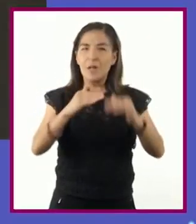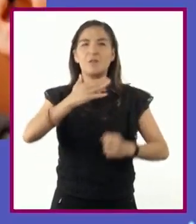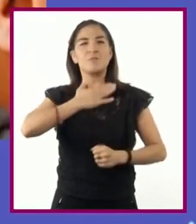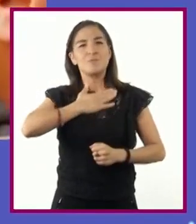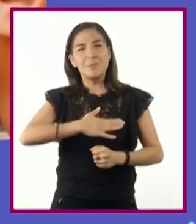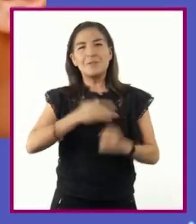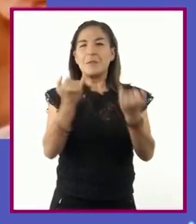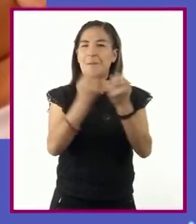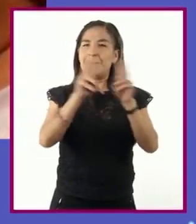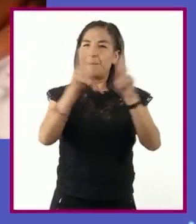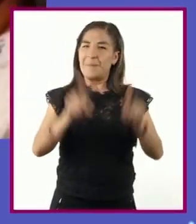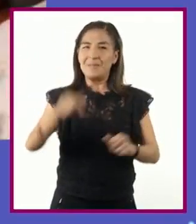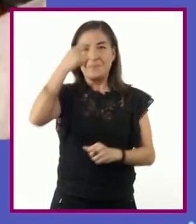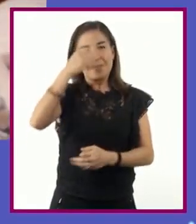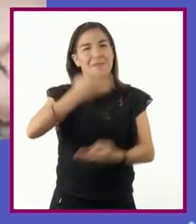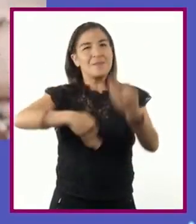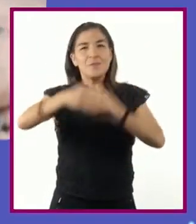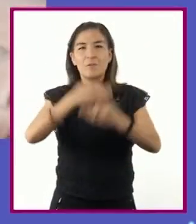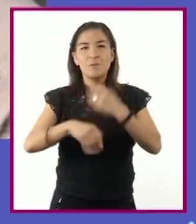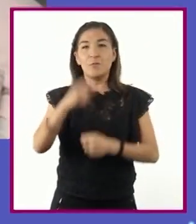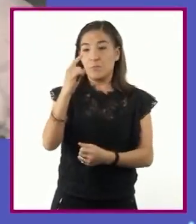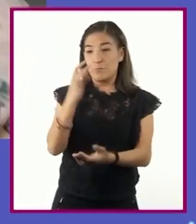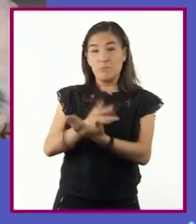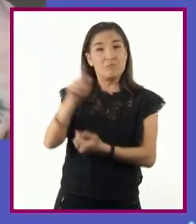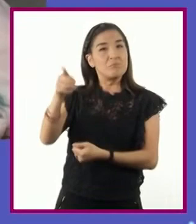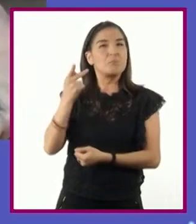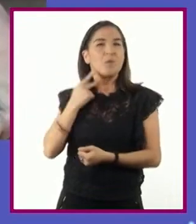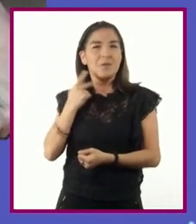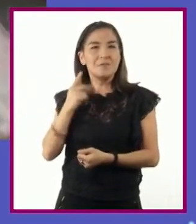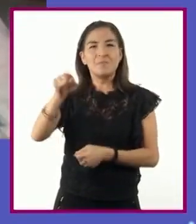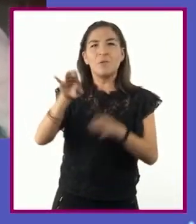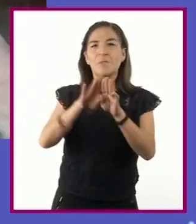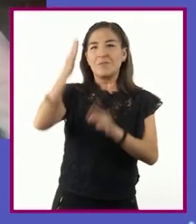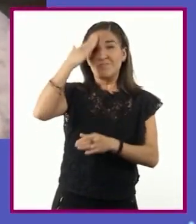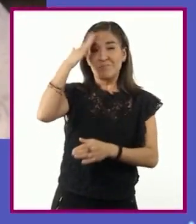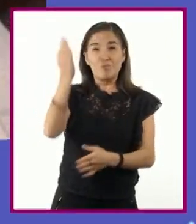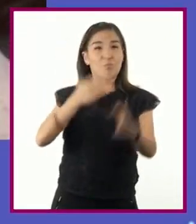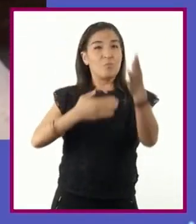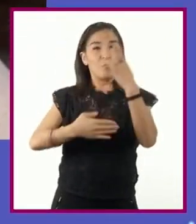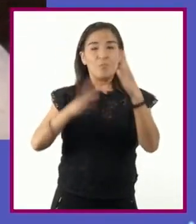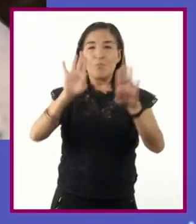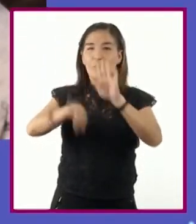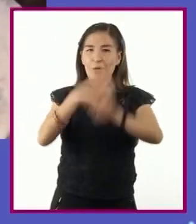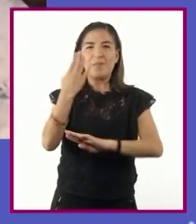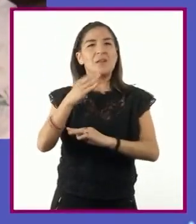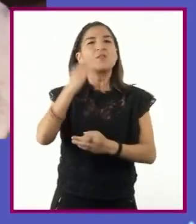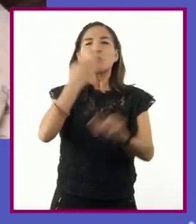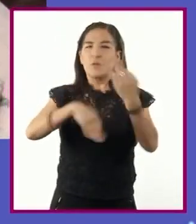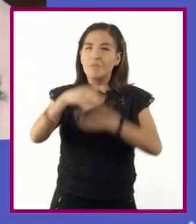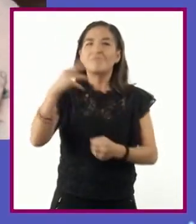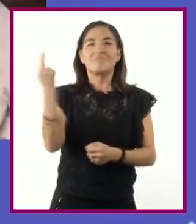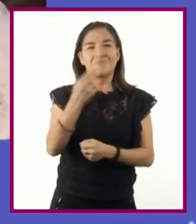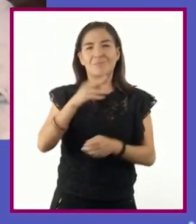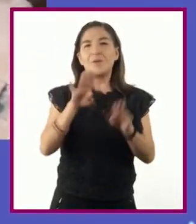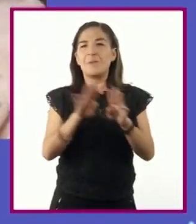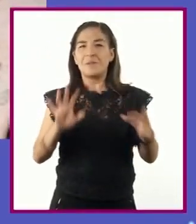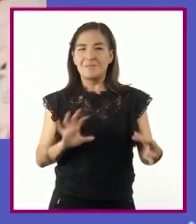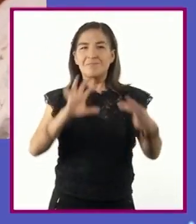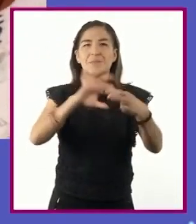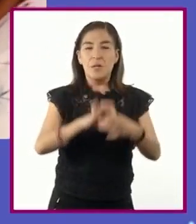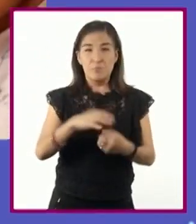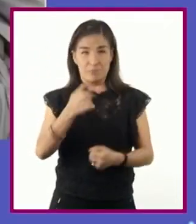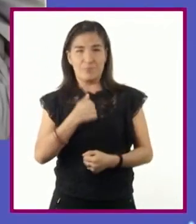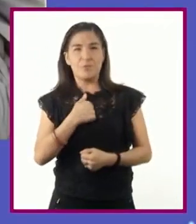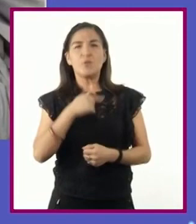justicia y paz a todos, no solo los políticos y los líderes mundiales. Todos necesitamos contribuir.